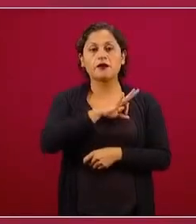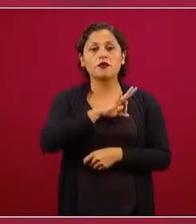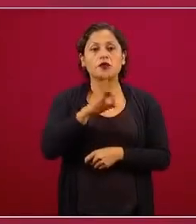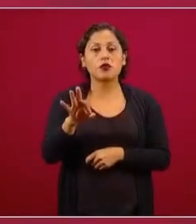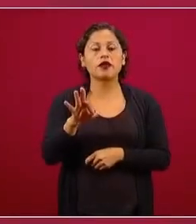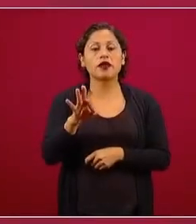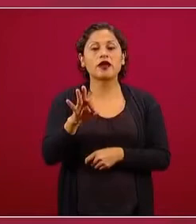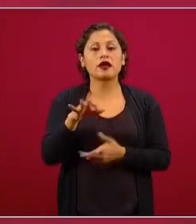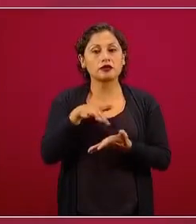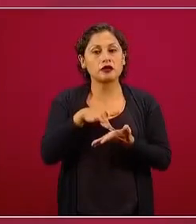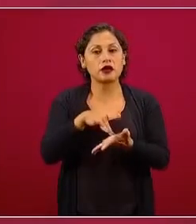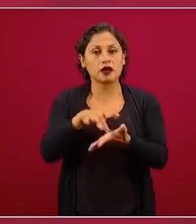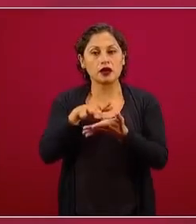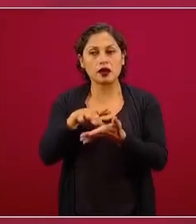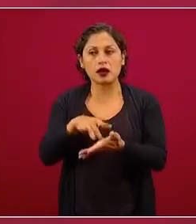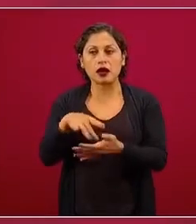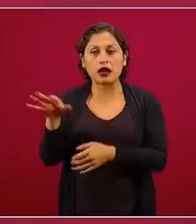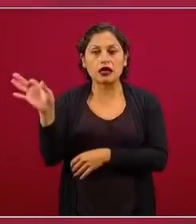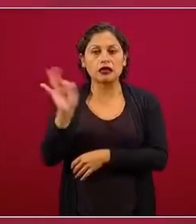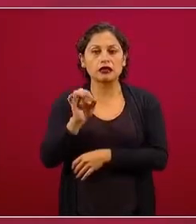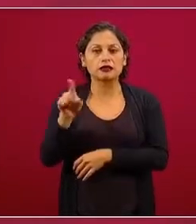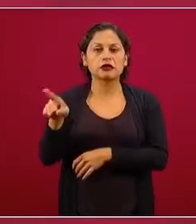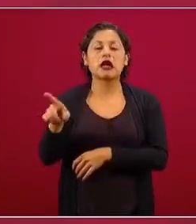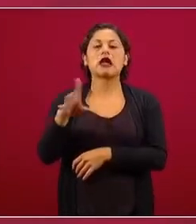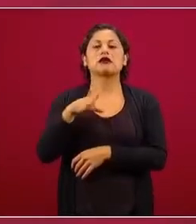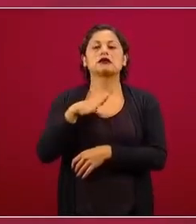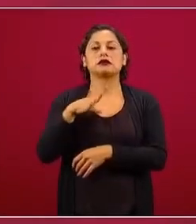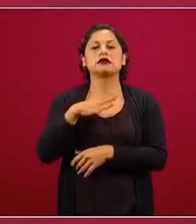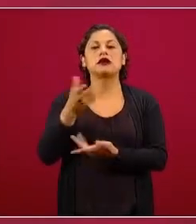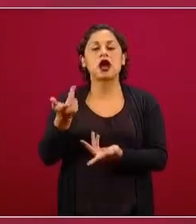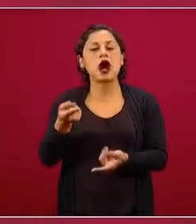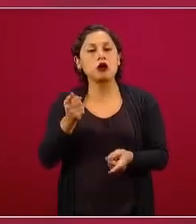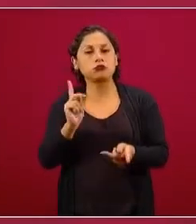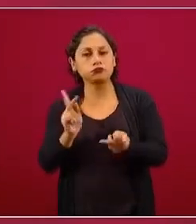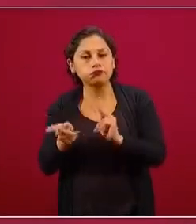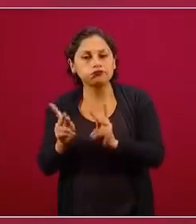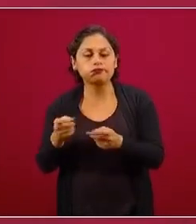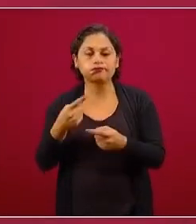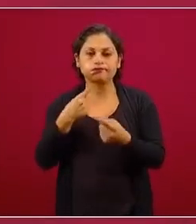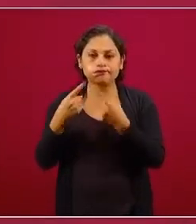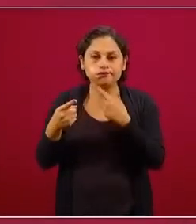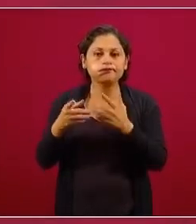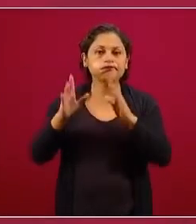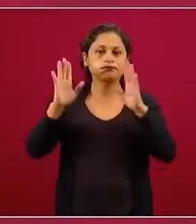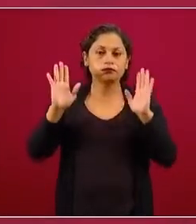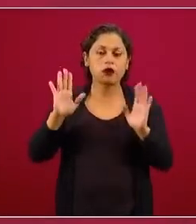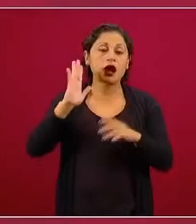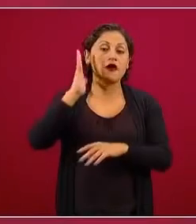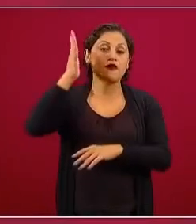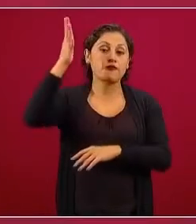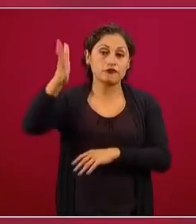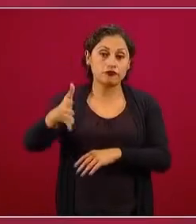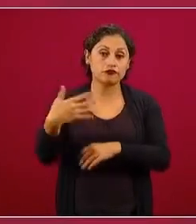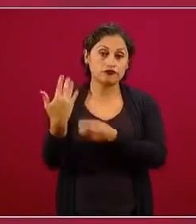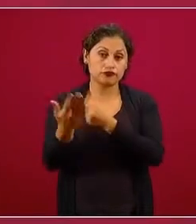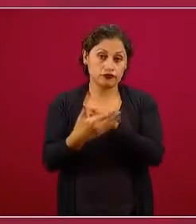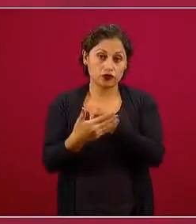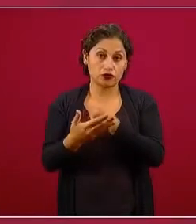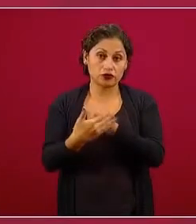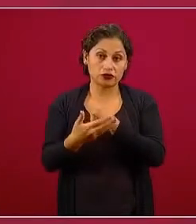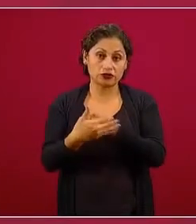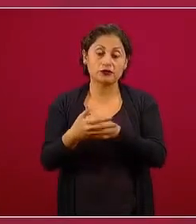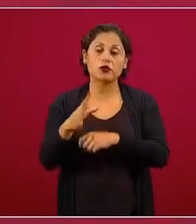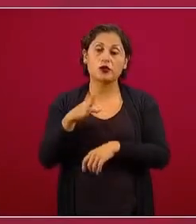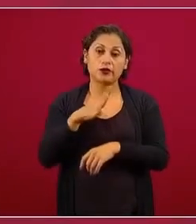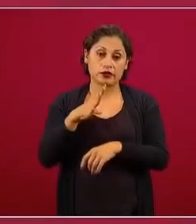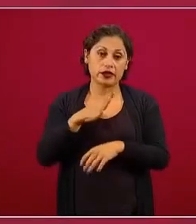todo el adelanto que se pueda tener con aquellas vacunas que en su momento estén hasta este momento